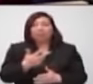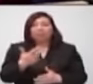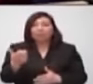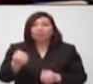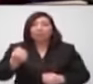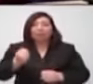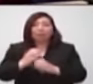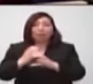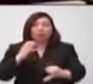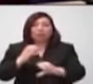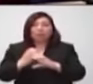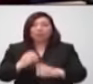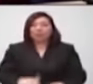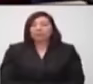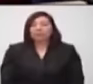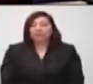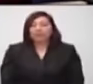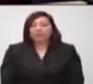vehículos.